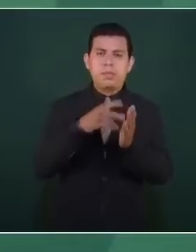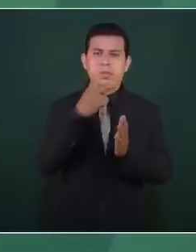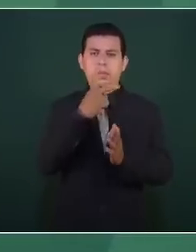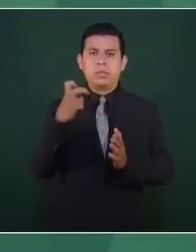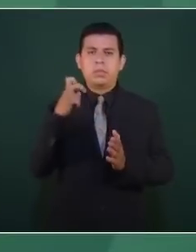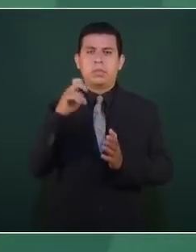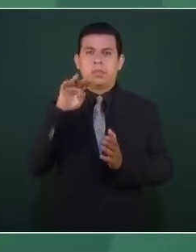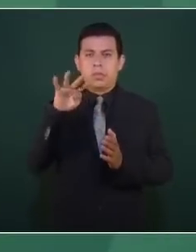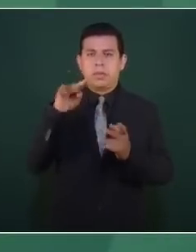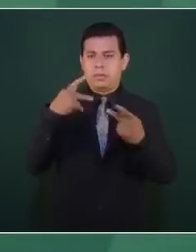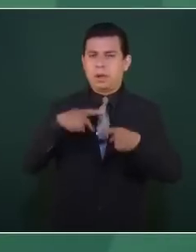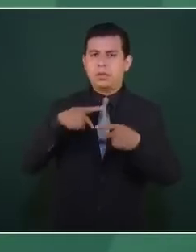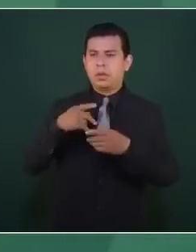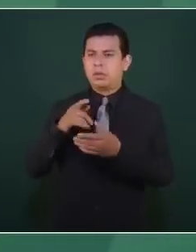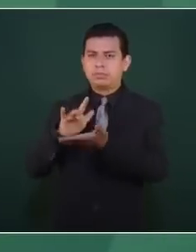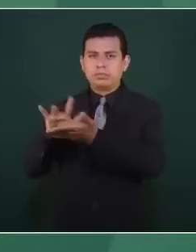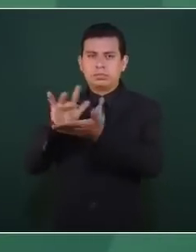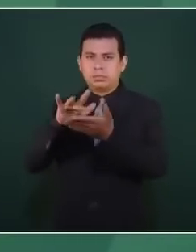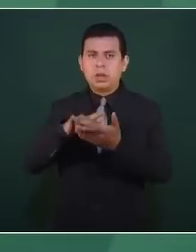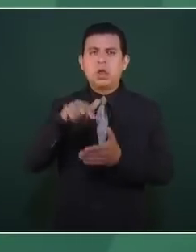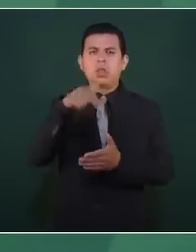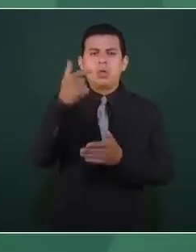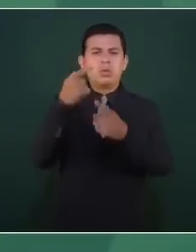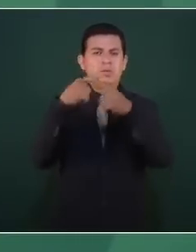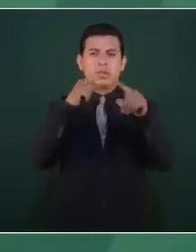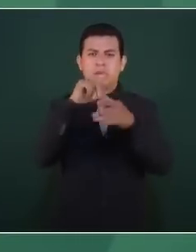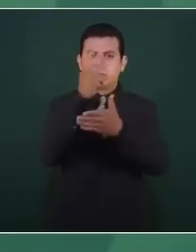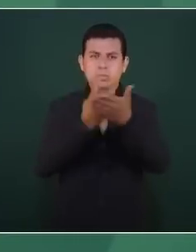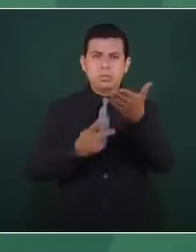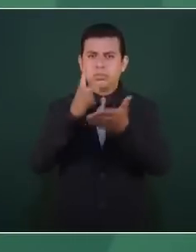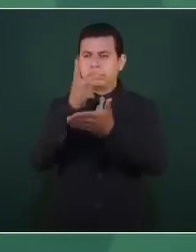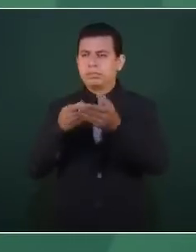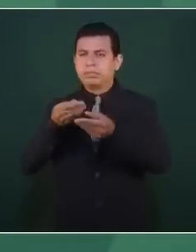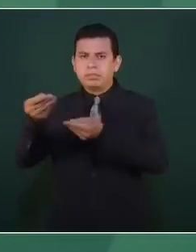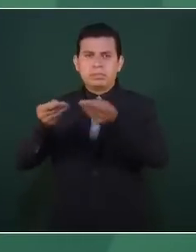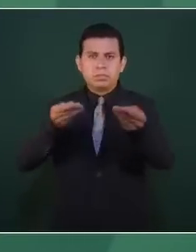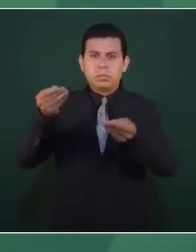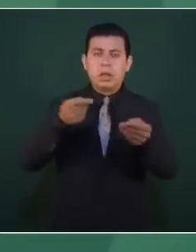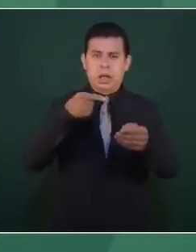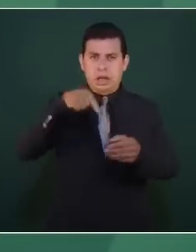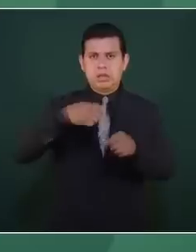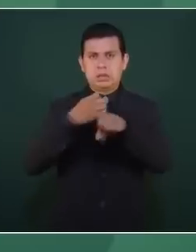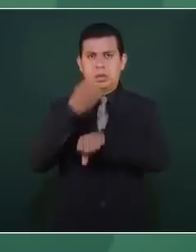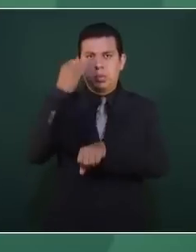1,294,219 beneficiarios. Son 12 programas que se aplican en el estado.